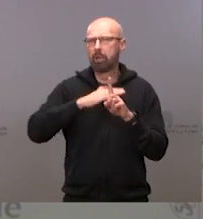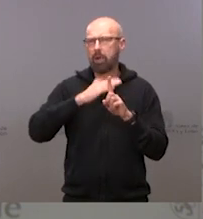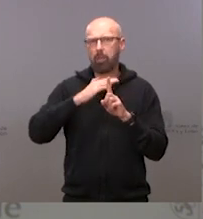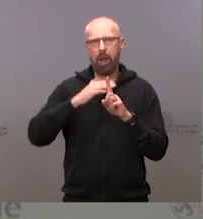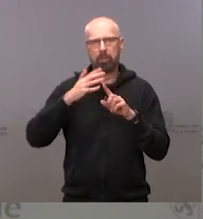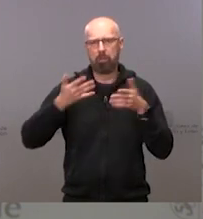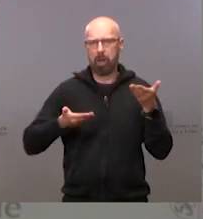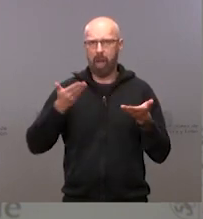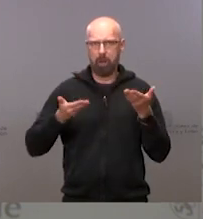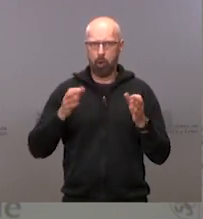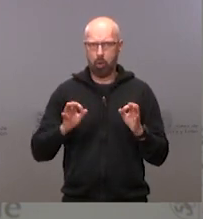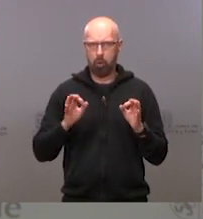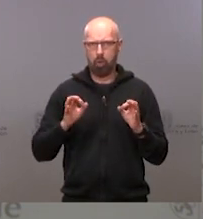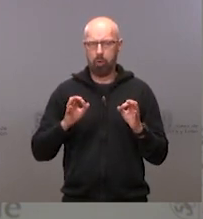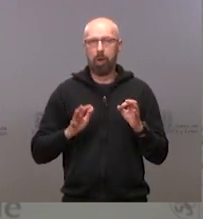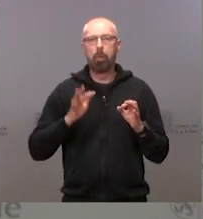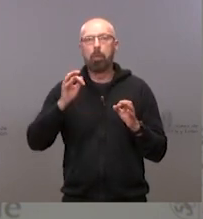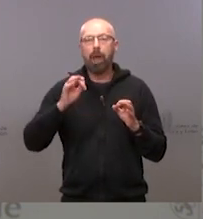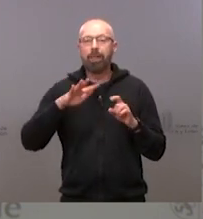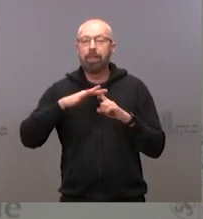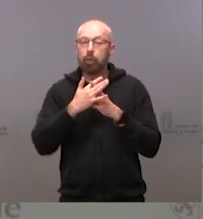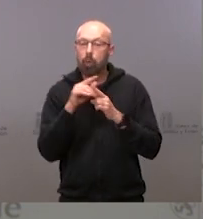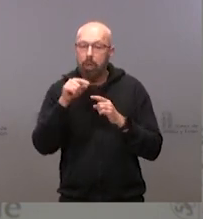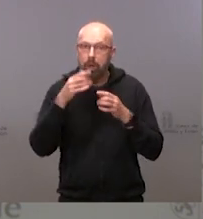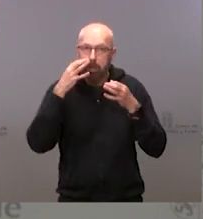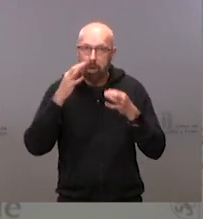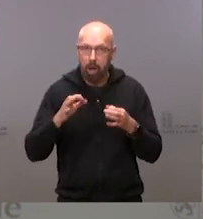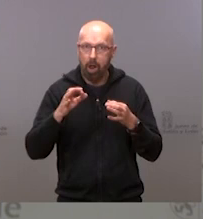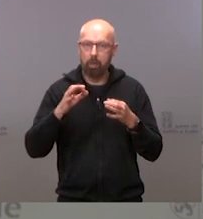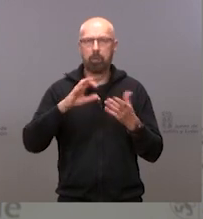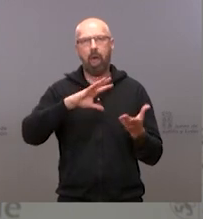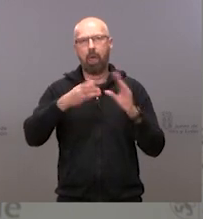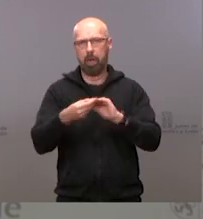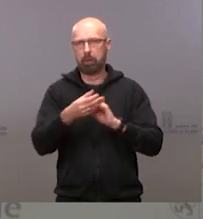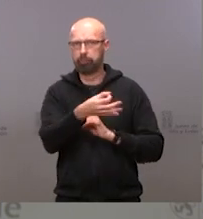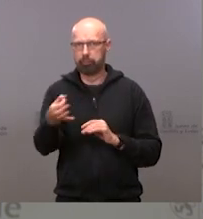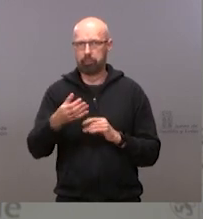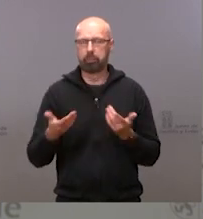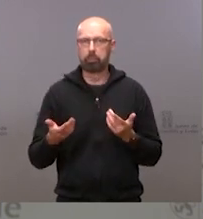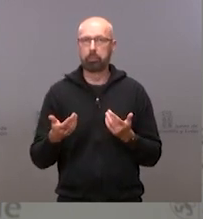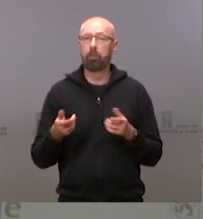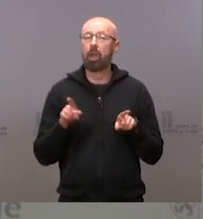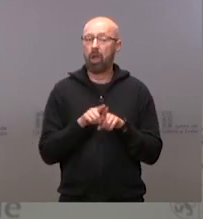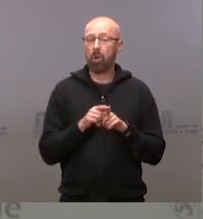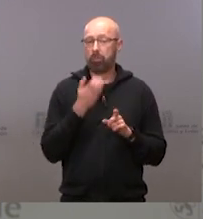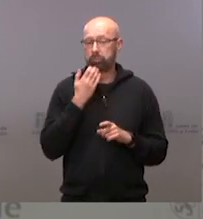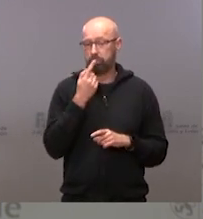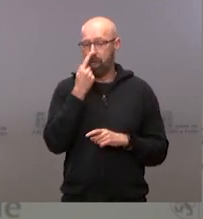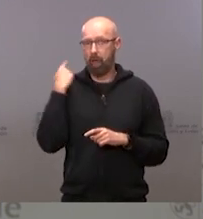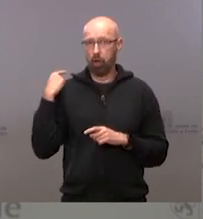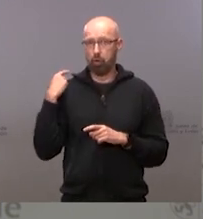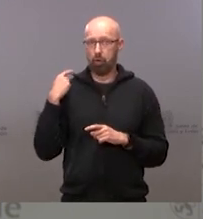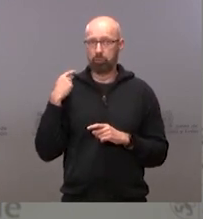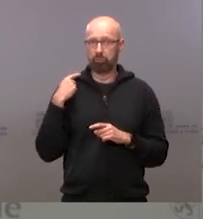y adaptarnos a las circunstancias que tenemos en cada momento igual que hace un año el nivel de